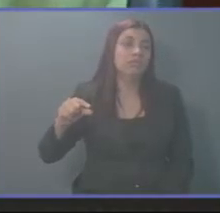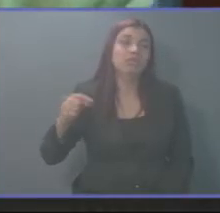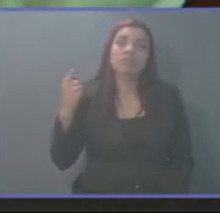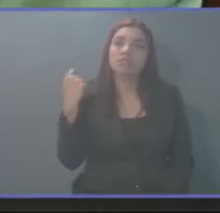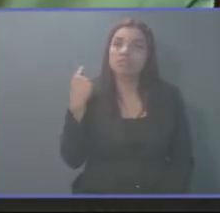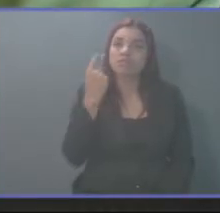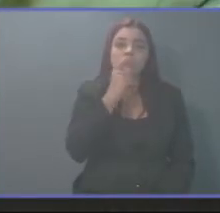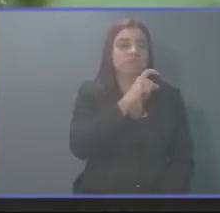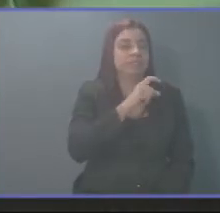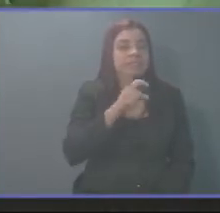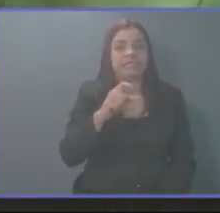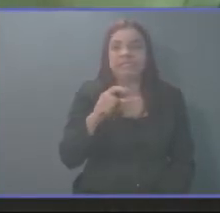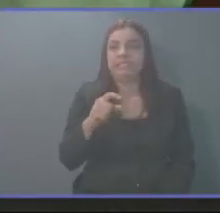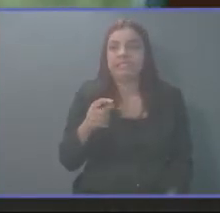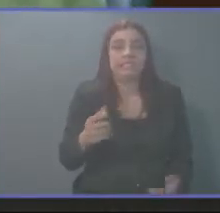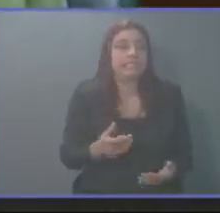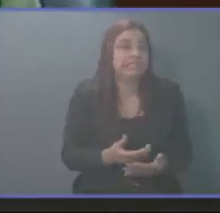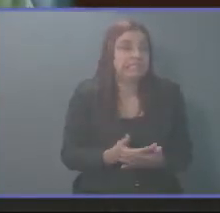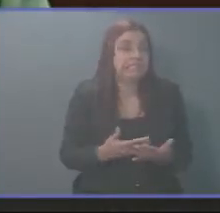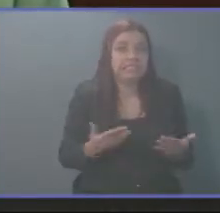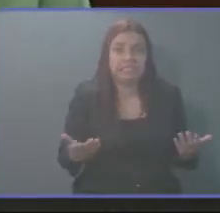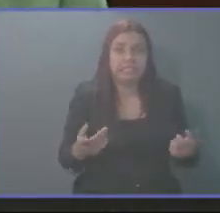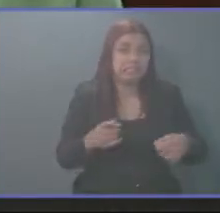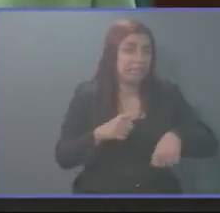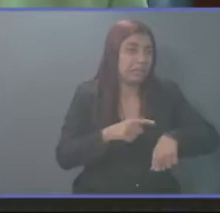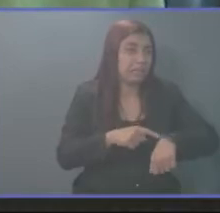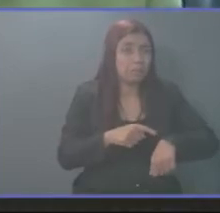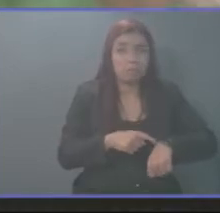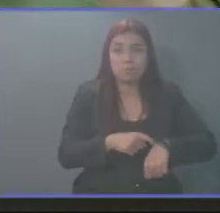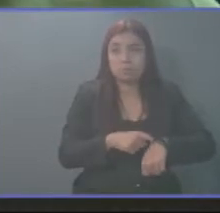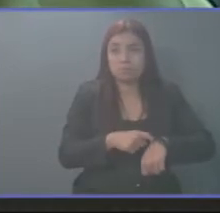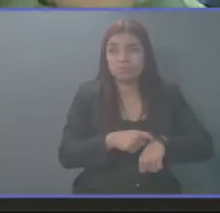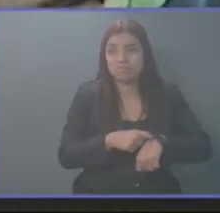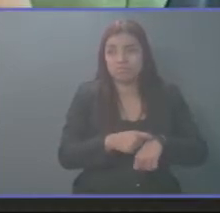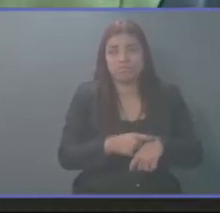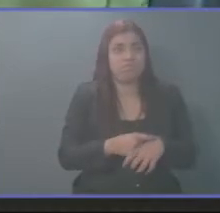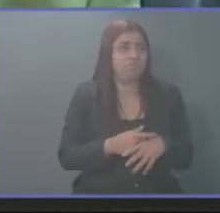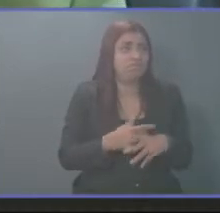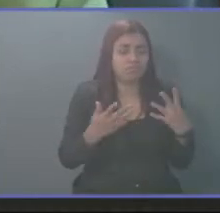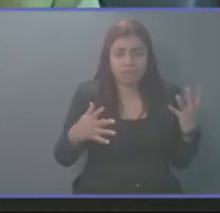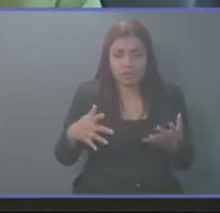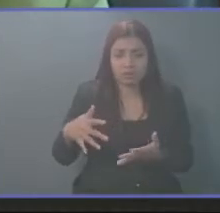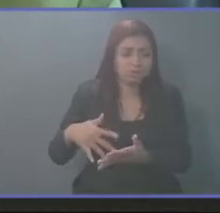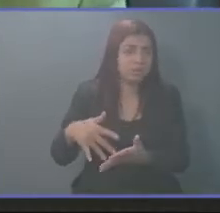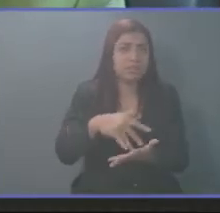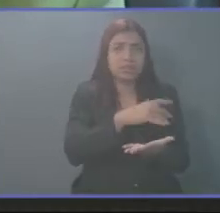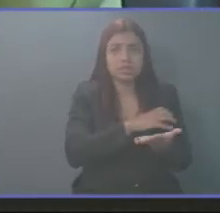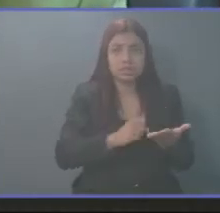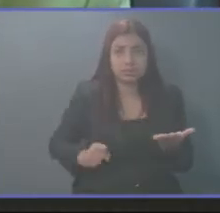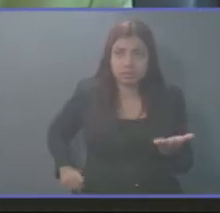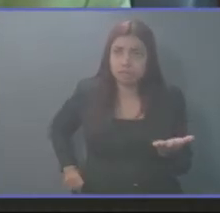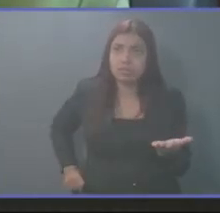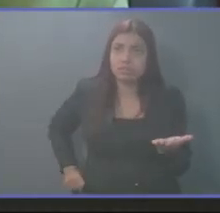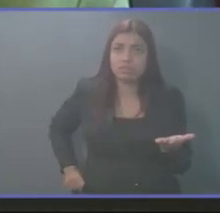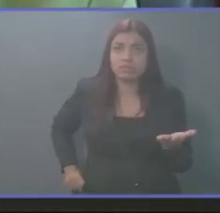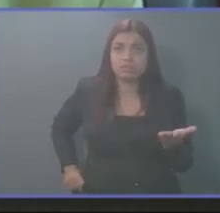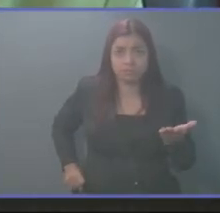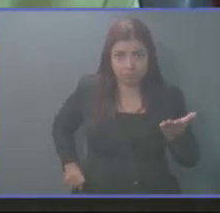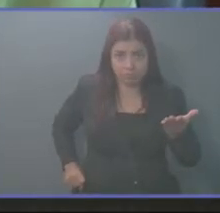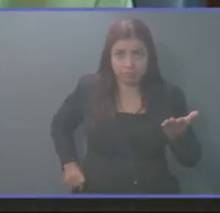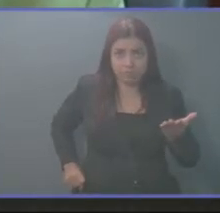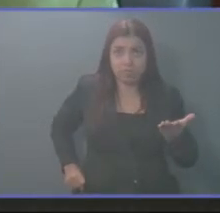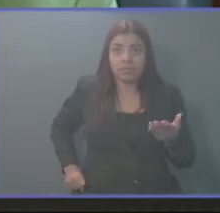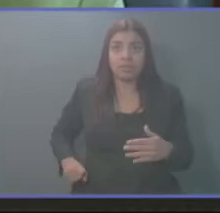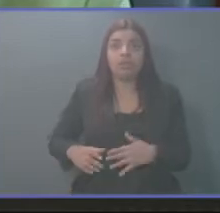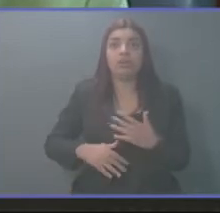fue marcada de una, fue un tiempo que marcó a la población salvadoreña, y aquí sin